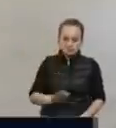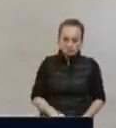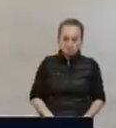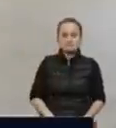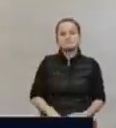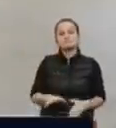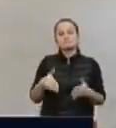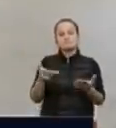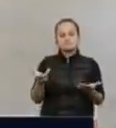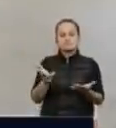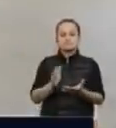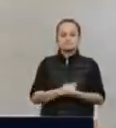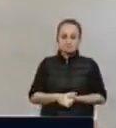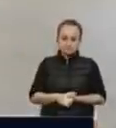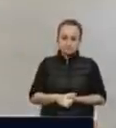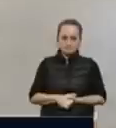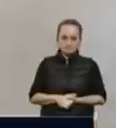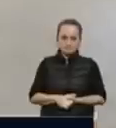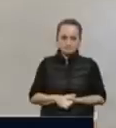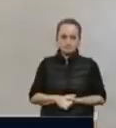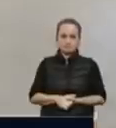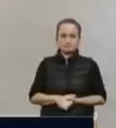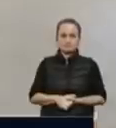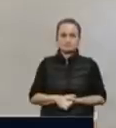Y cuando se hizo